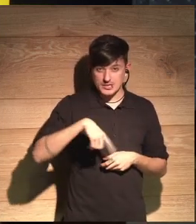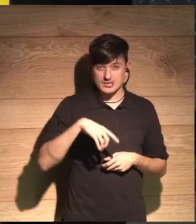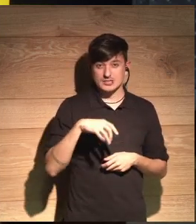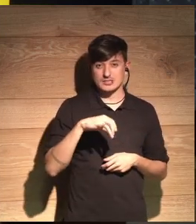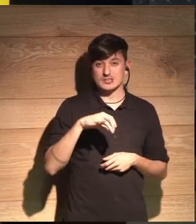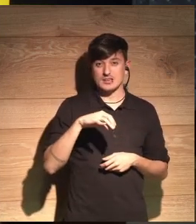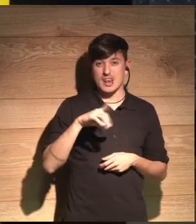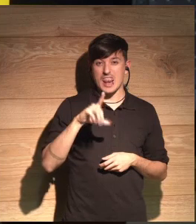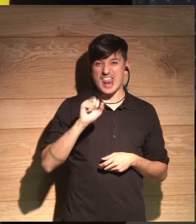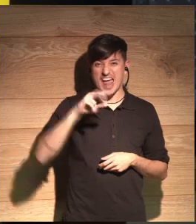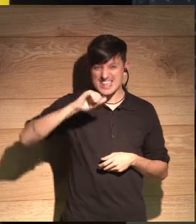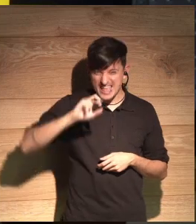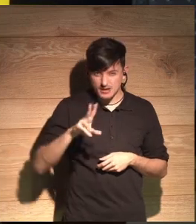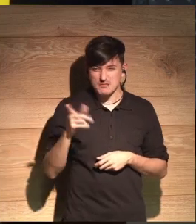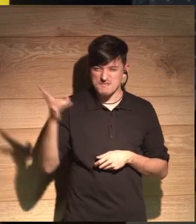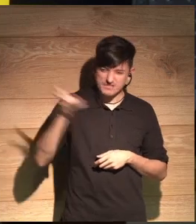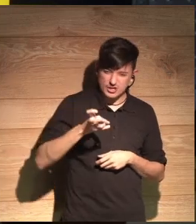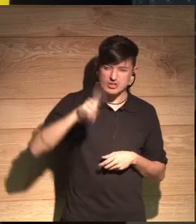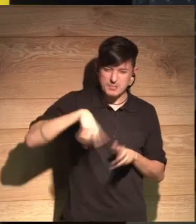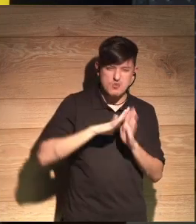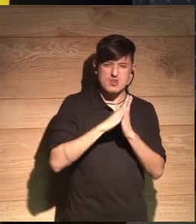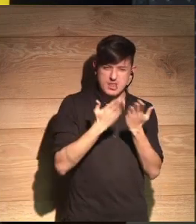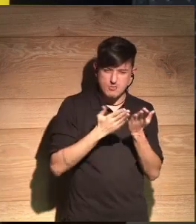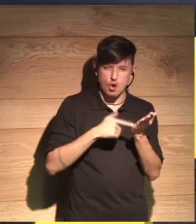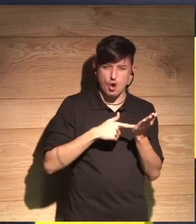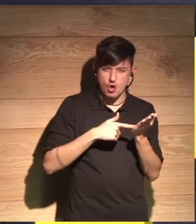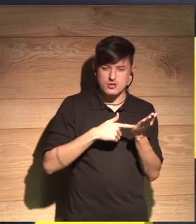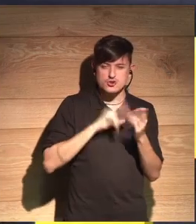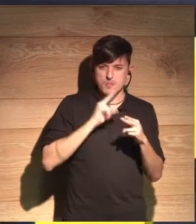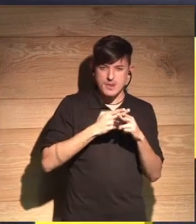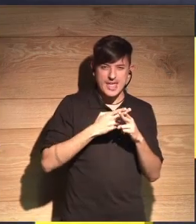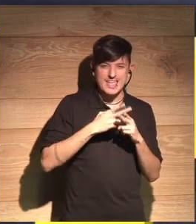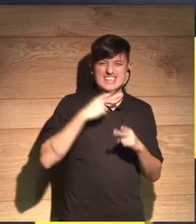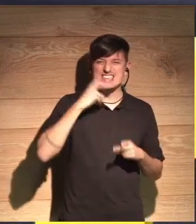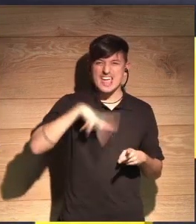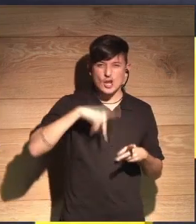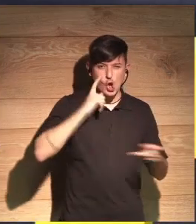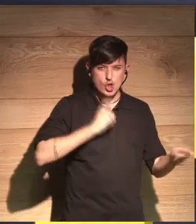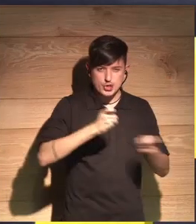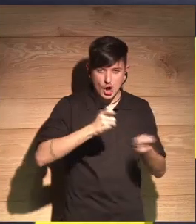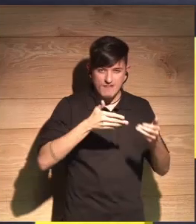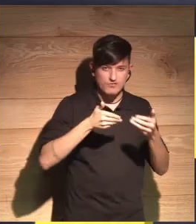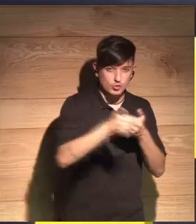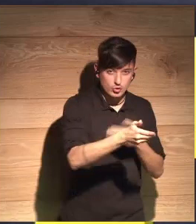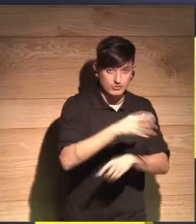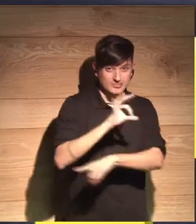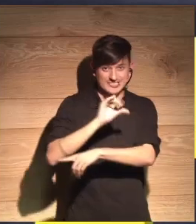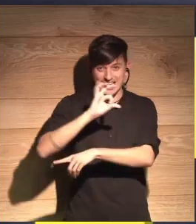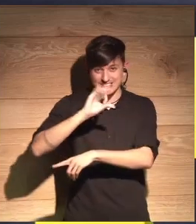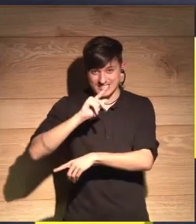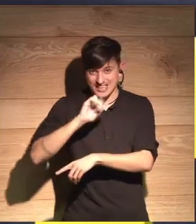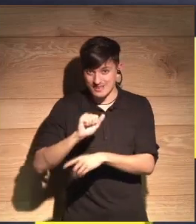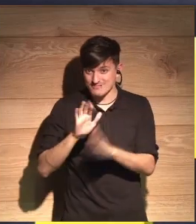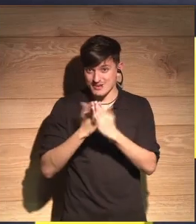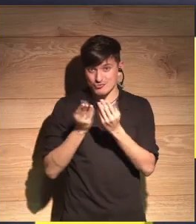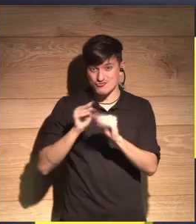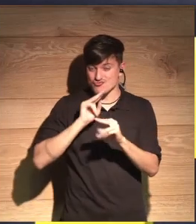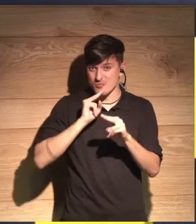que también tiene un libro maravilloso que es quien controla el futuro pues es que ya tiene perdiendo el control bueno